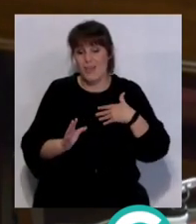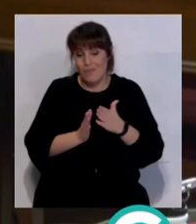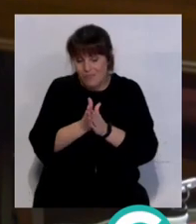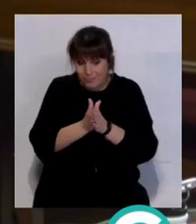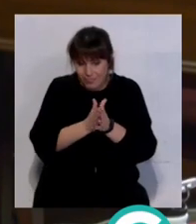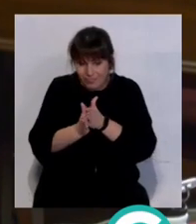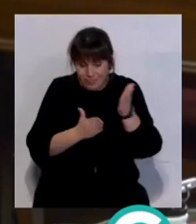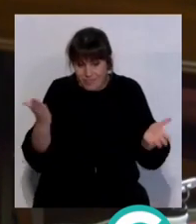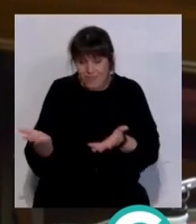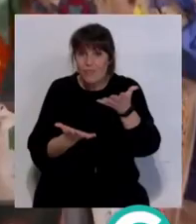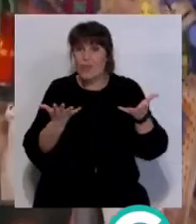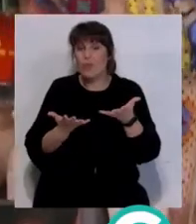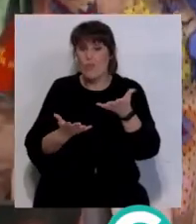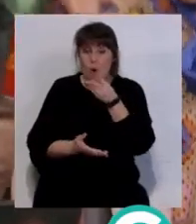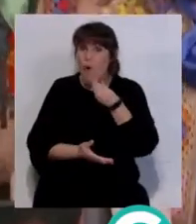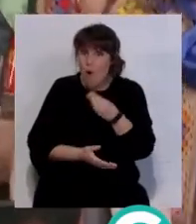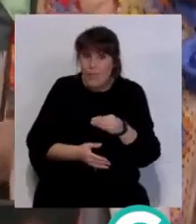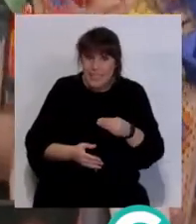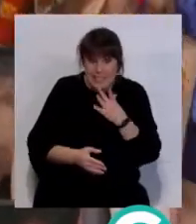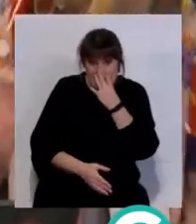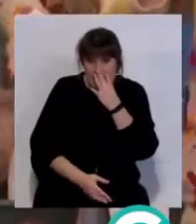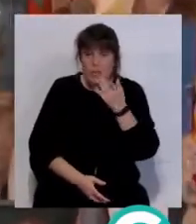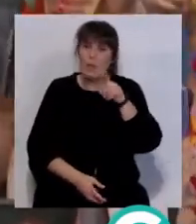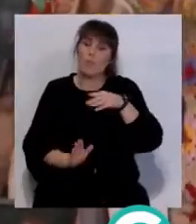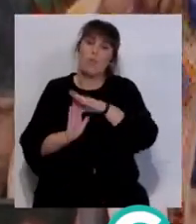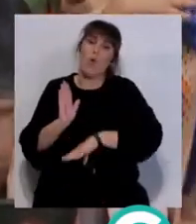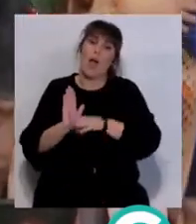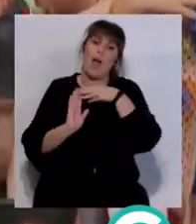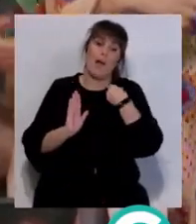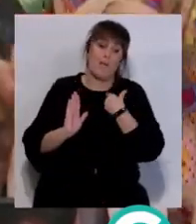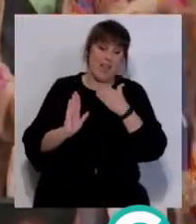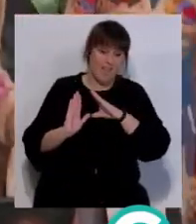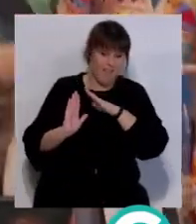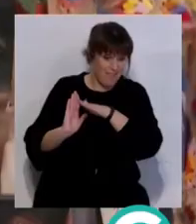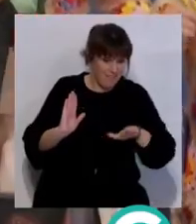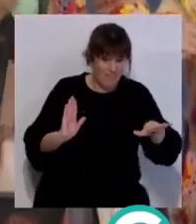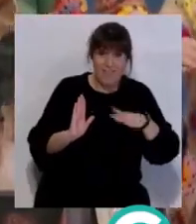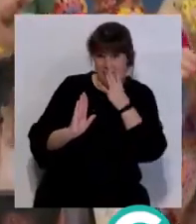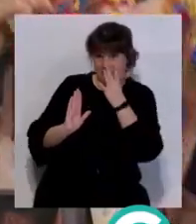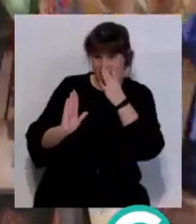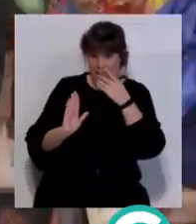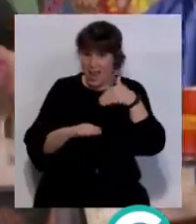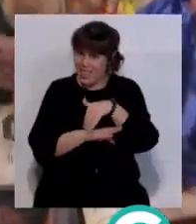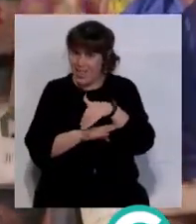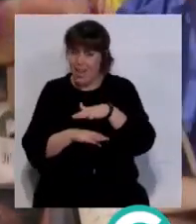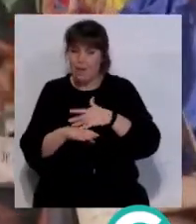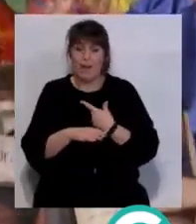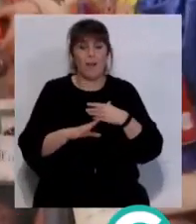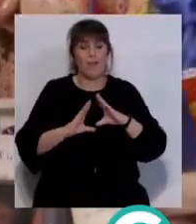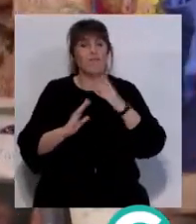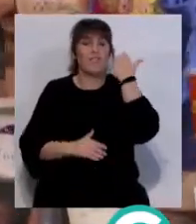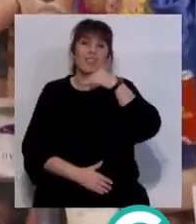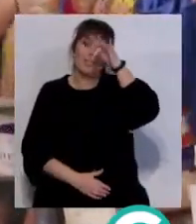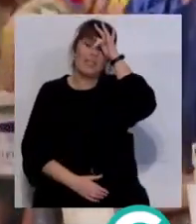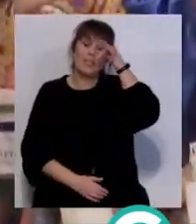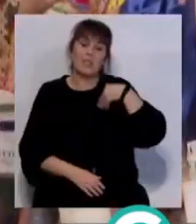más la cantera. También se ha presentado el programa La Cantera Callejea, que llevará a estas agrupaciones a cantar a pie de calle durante el fin de semana